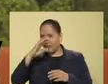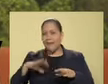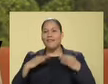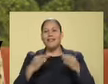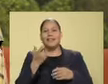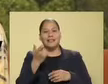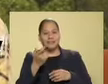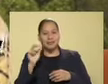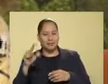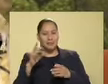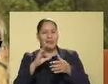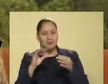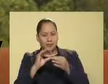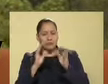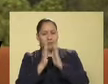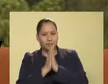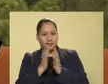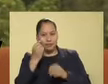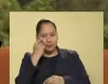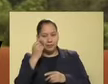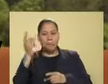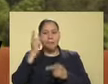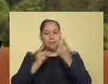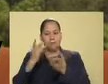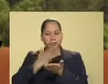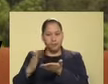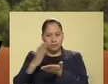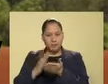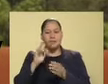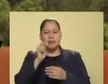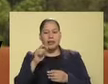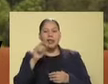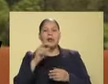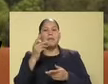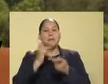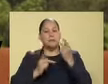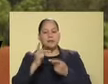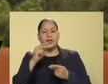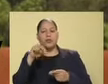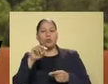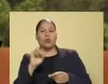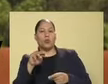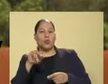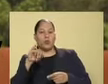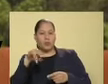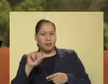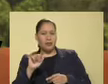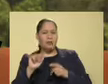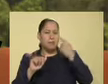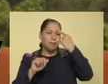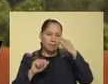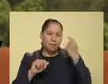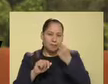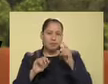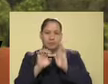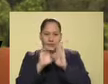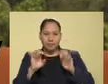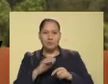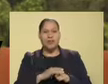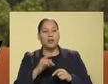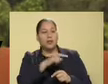es. Cuéntanos. Chicos. Bueno, pues los créditos de nómina, ¿qué son? O sea, realmente los créditos de nómina sirven para sacarnos